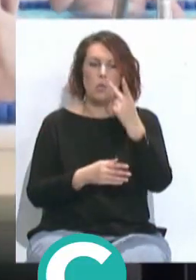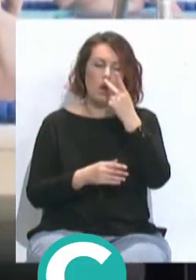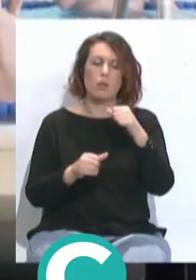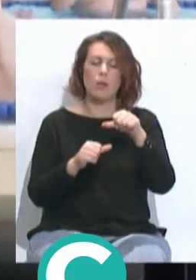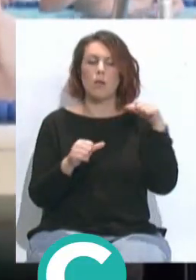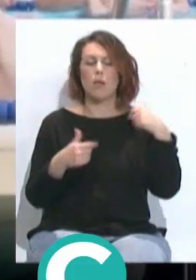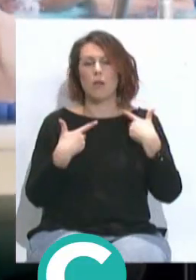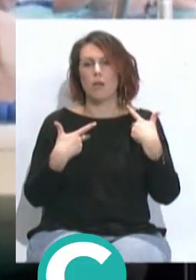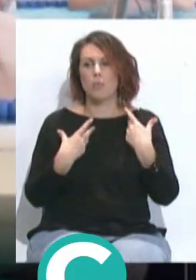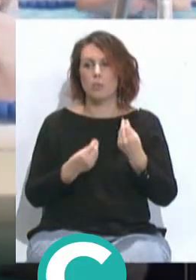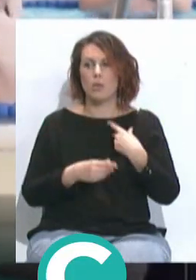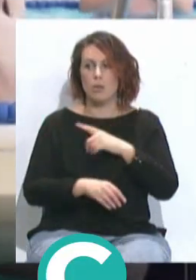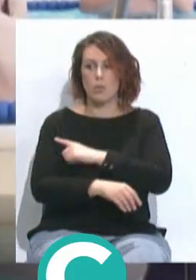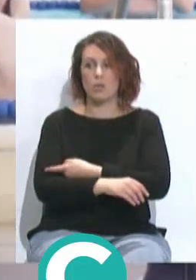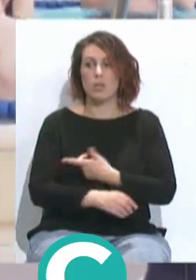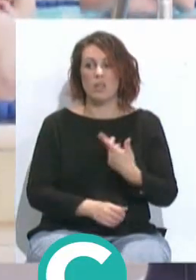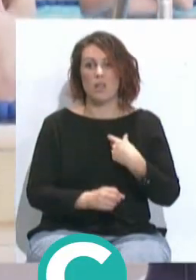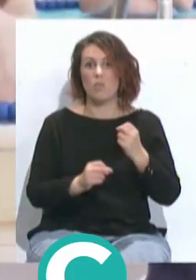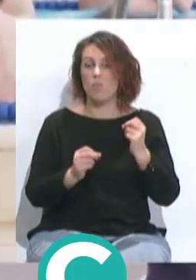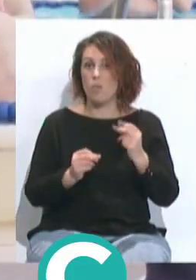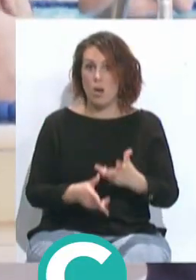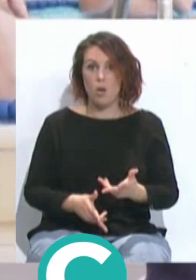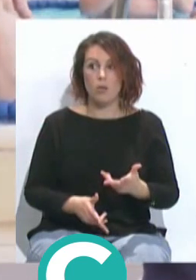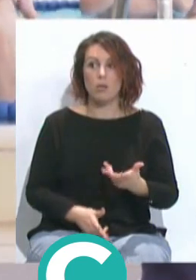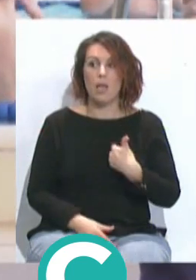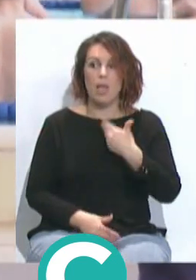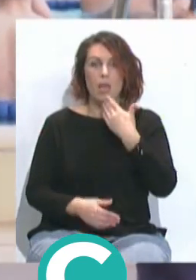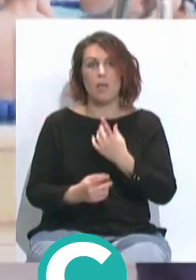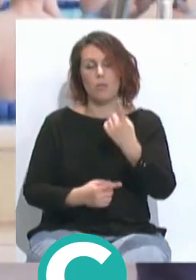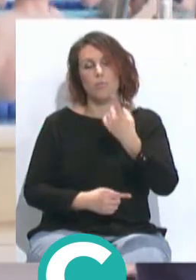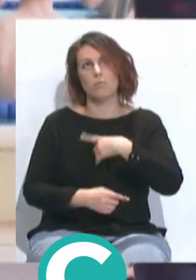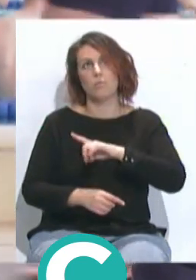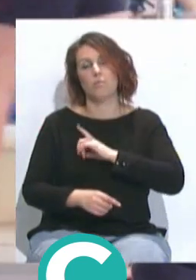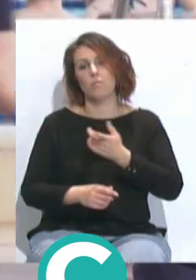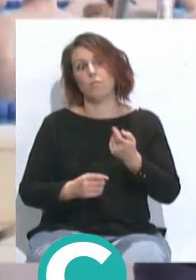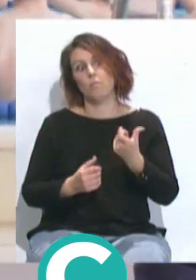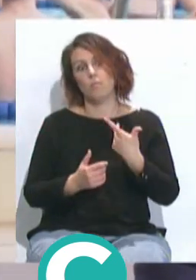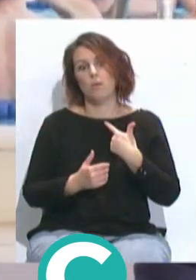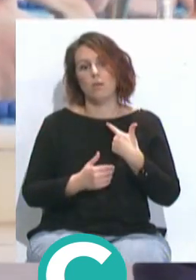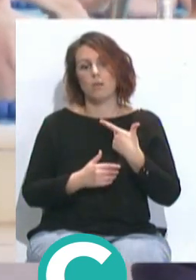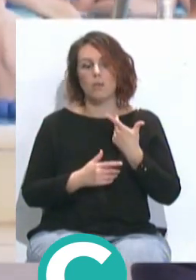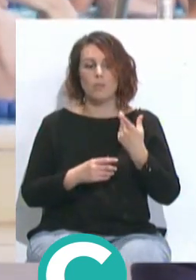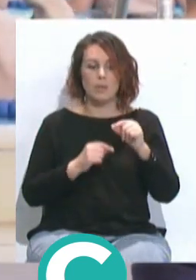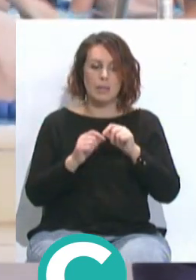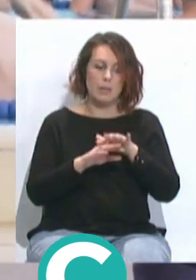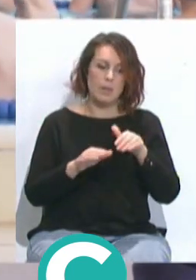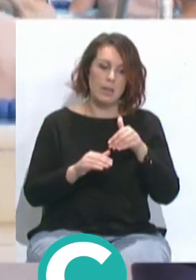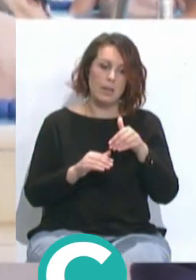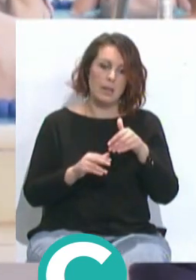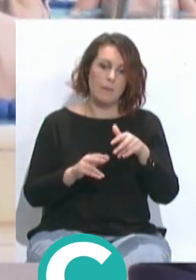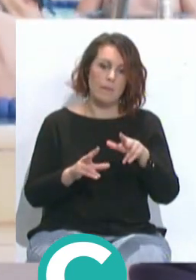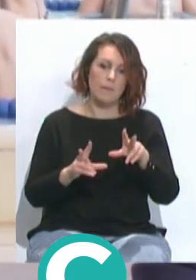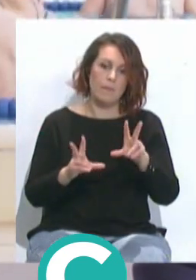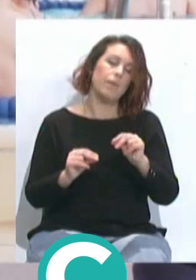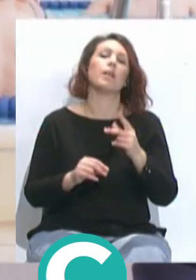sobre todo ellos, los deportistas, son los que peor lo han pasado y que gracias a Dios vamos ya levantándonos un poquito de esta pandemia y que gracias a Dios el